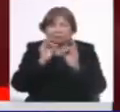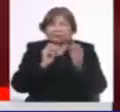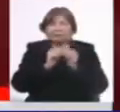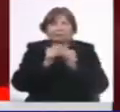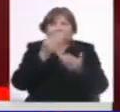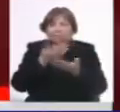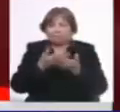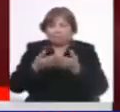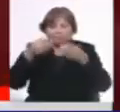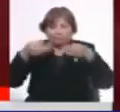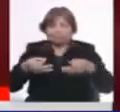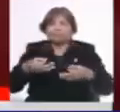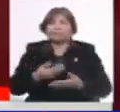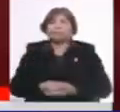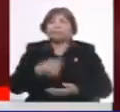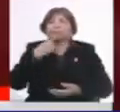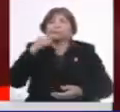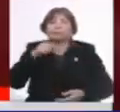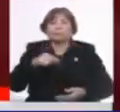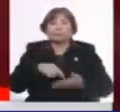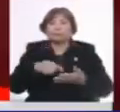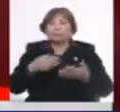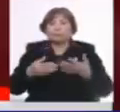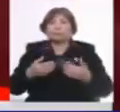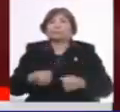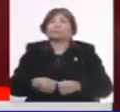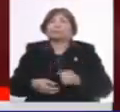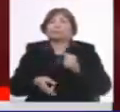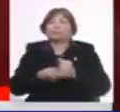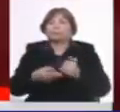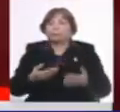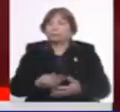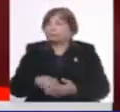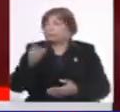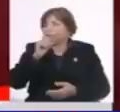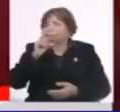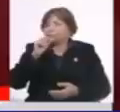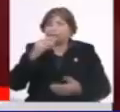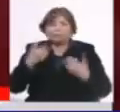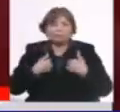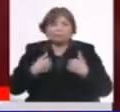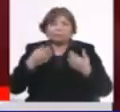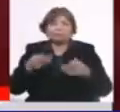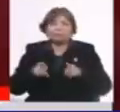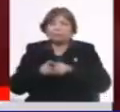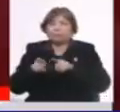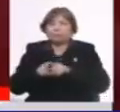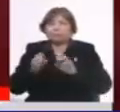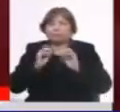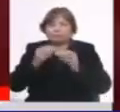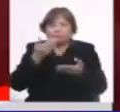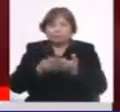real y efectivamente esta inseguridad. No tuvo la menor intención él